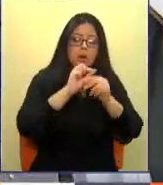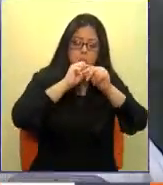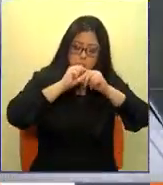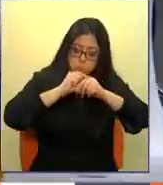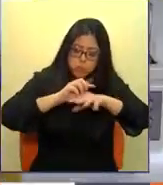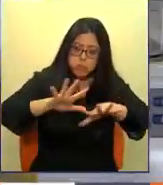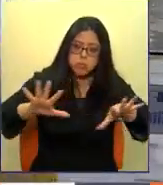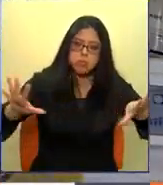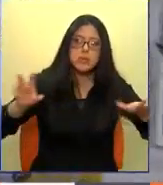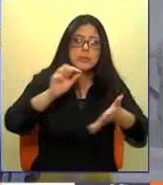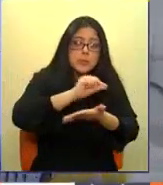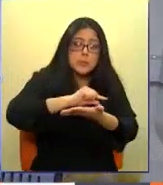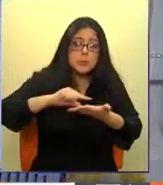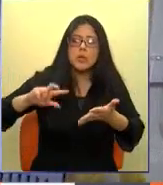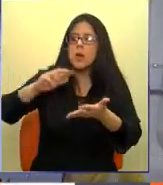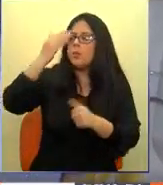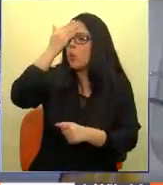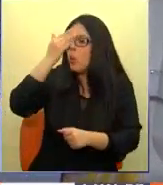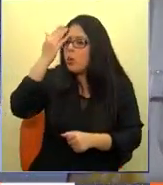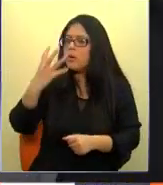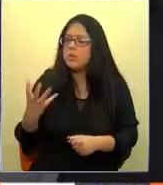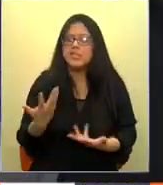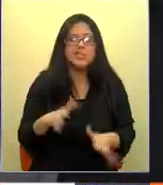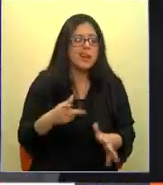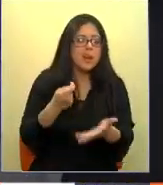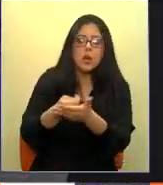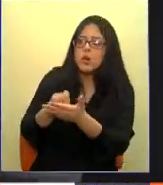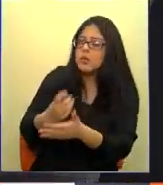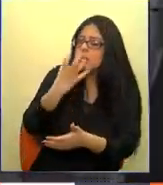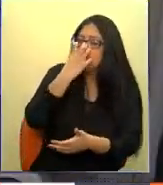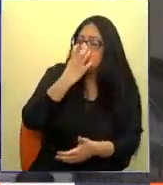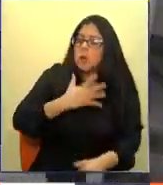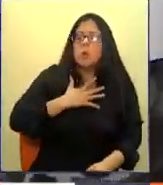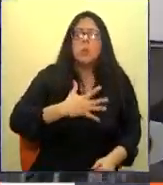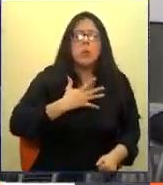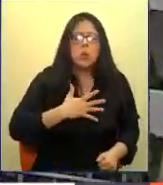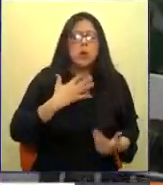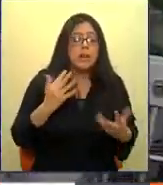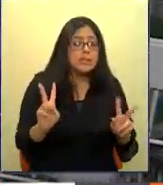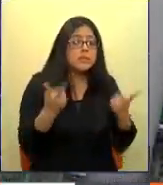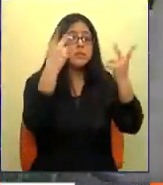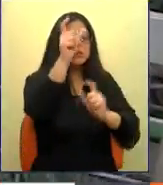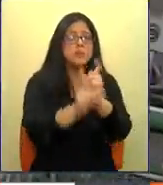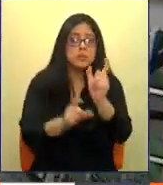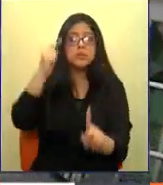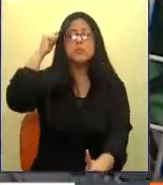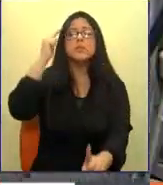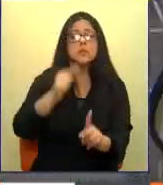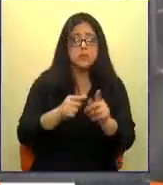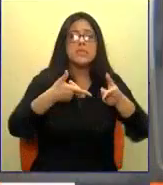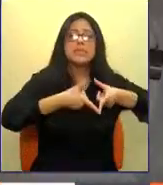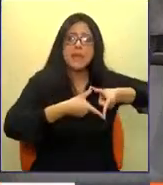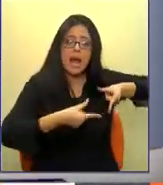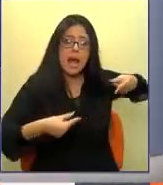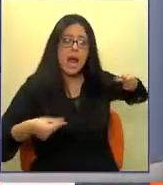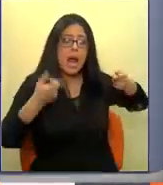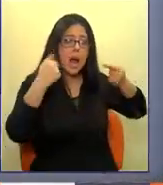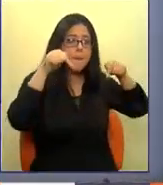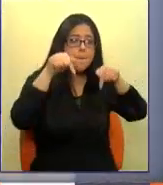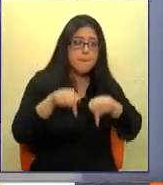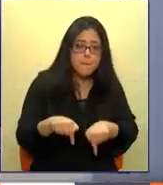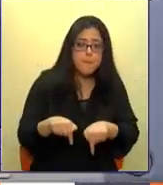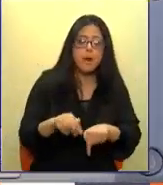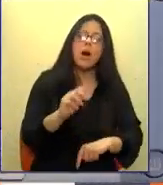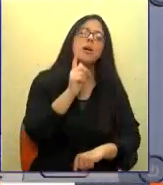preocupación por conseguir ventiladores para mantener con vida a los enfermos era la prioridad nacional. Sin embargo, aquí la